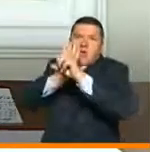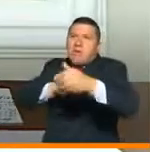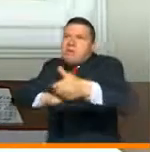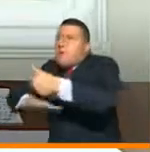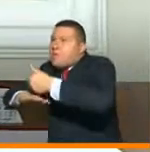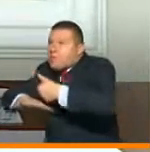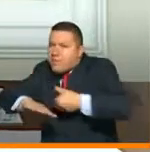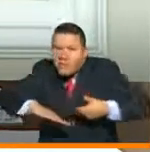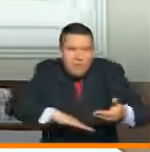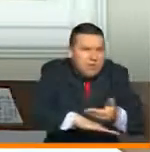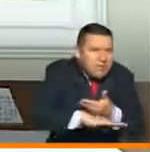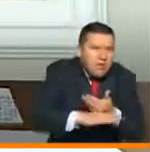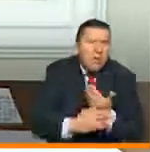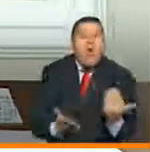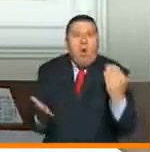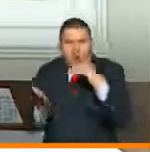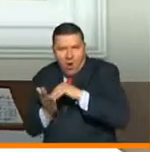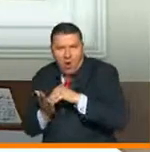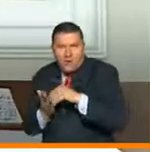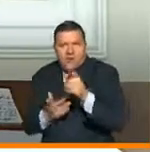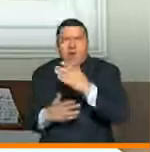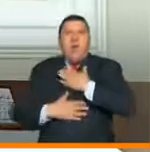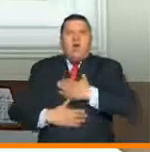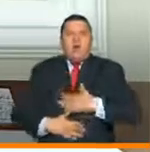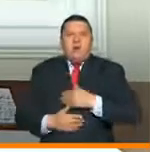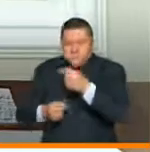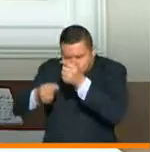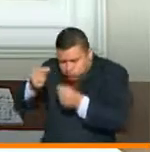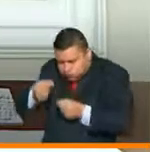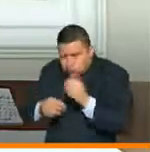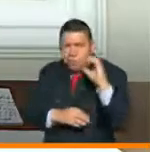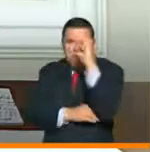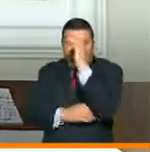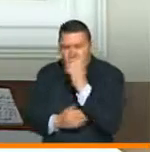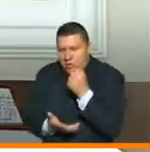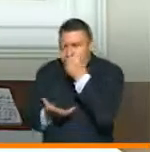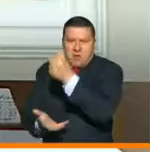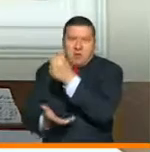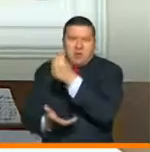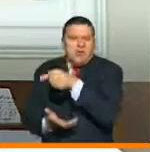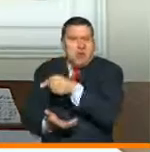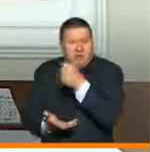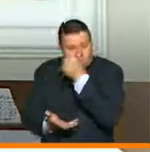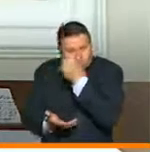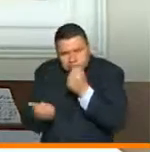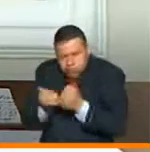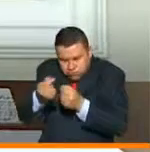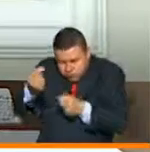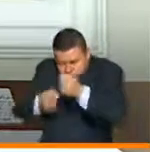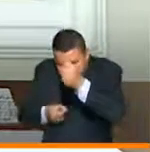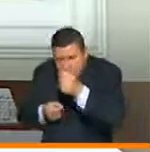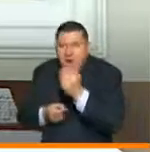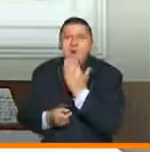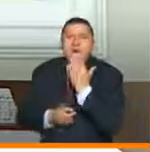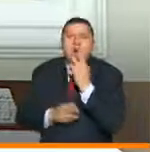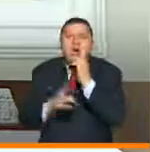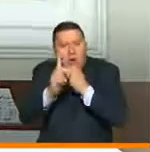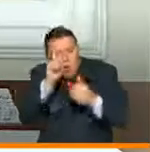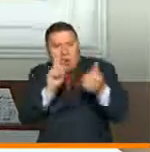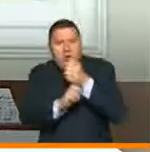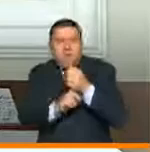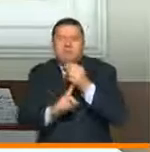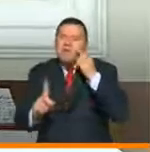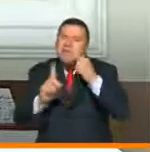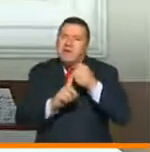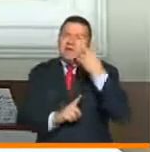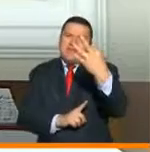ese nuevo texto que le dé tranquilidad a nuestro país y que nos pueda llevar a lograr tres